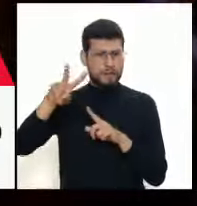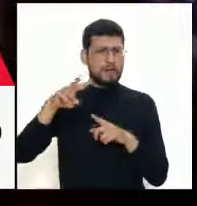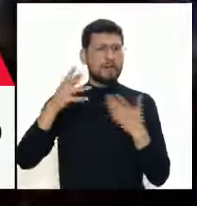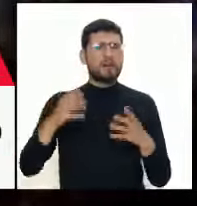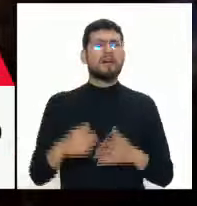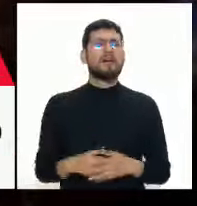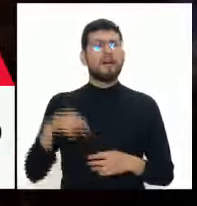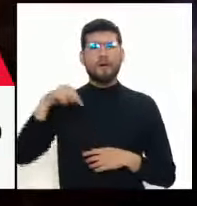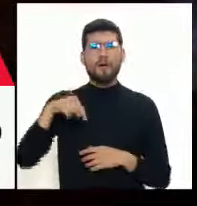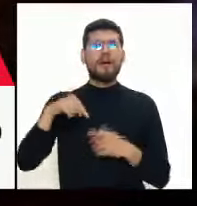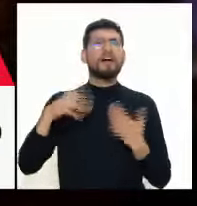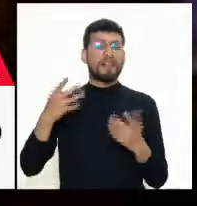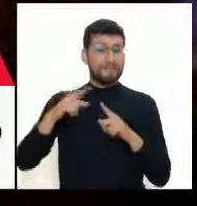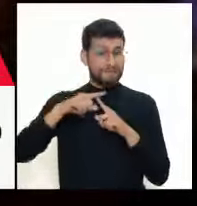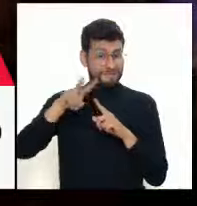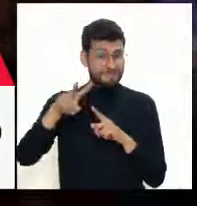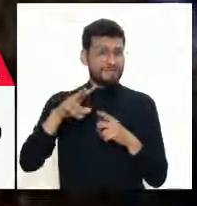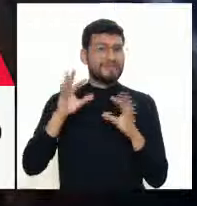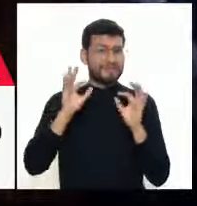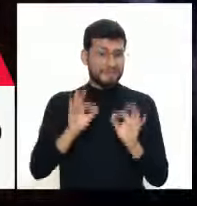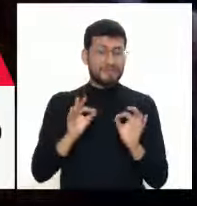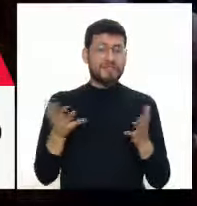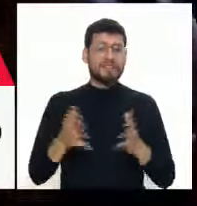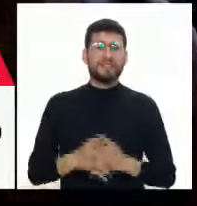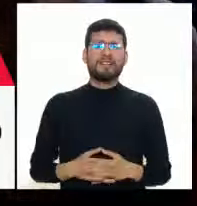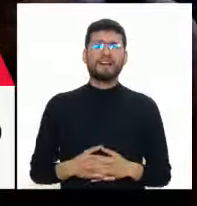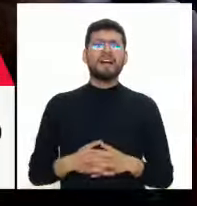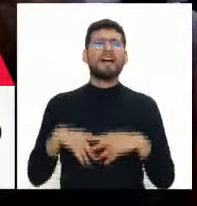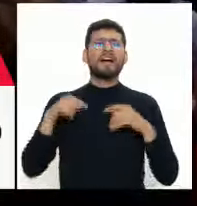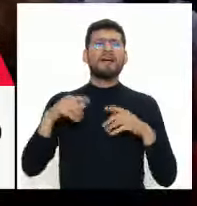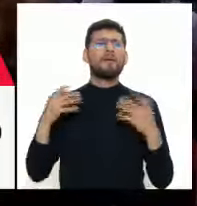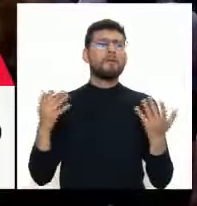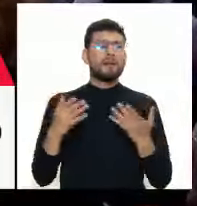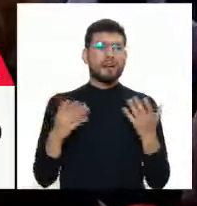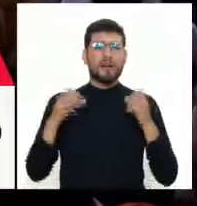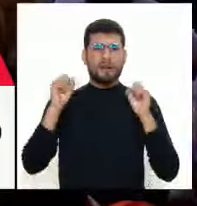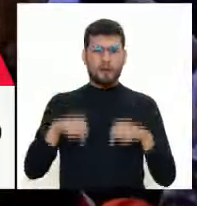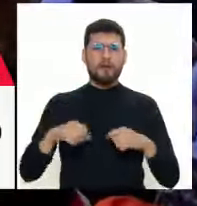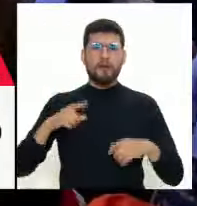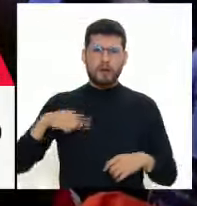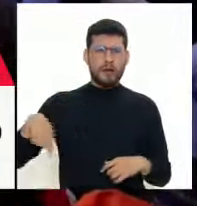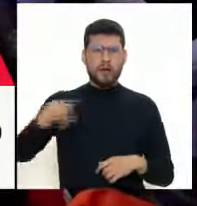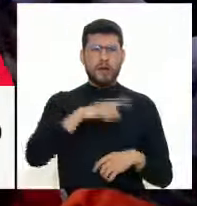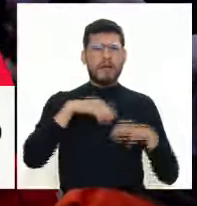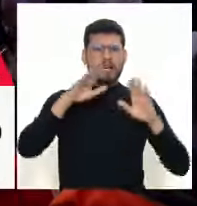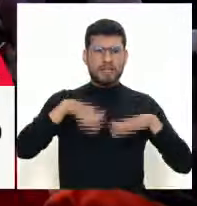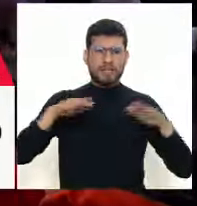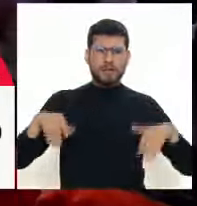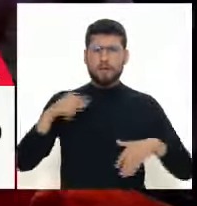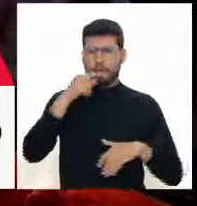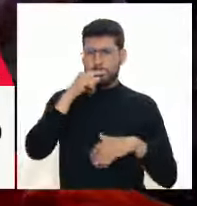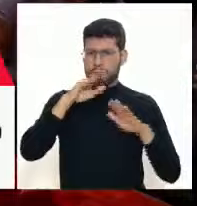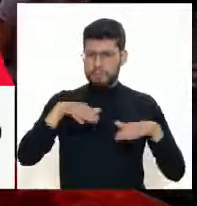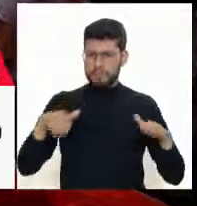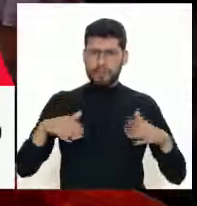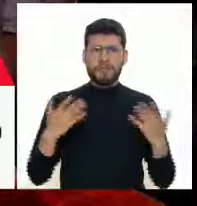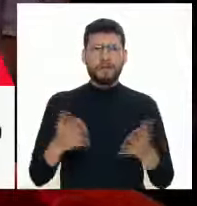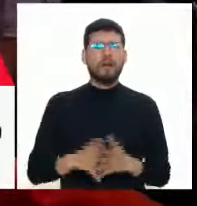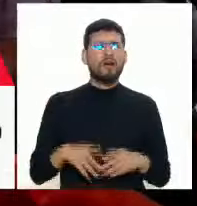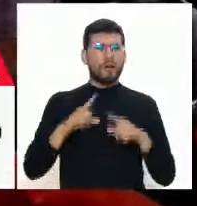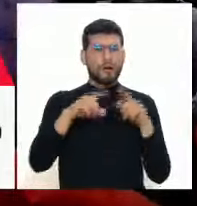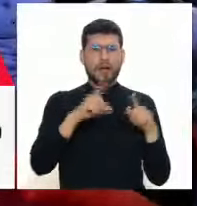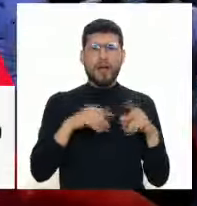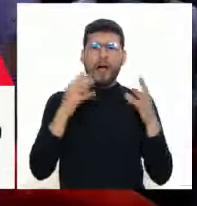un canal, como lo hemos señalado, que está hecho para nuestros niños, nuestras niñas y